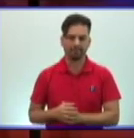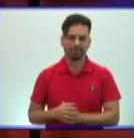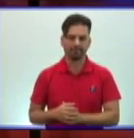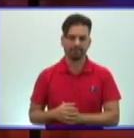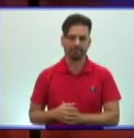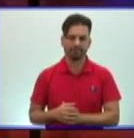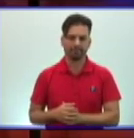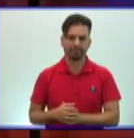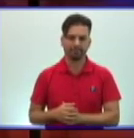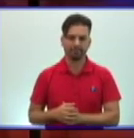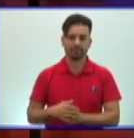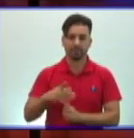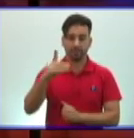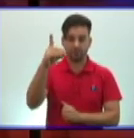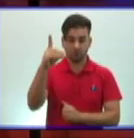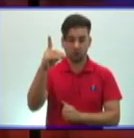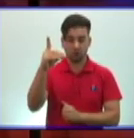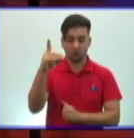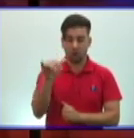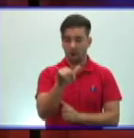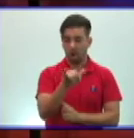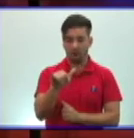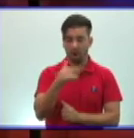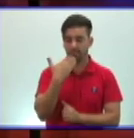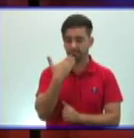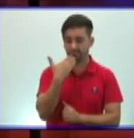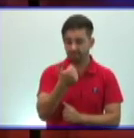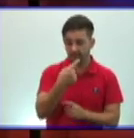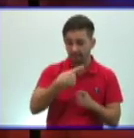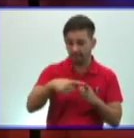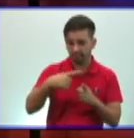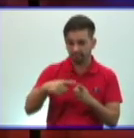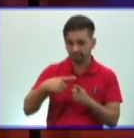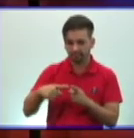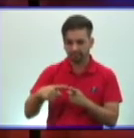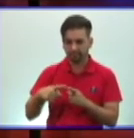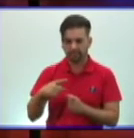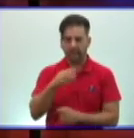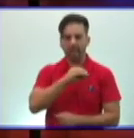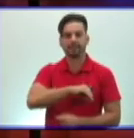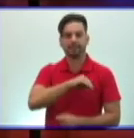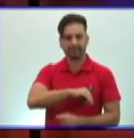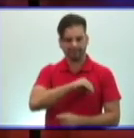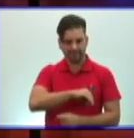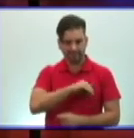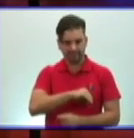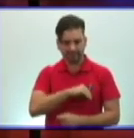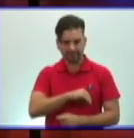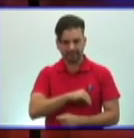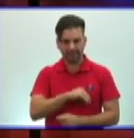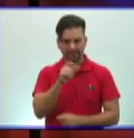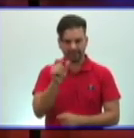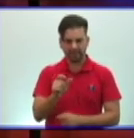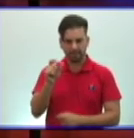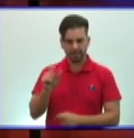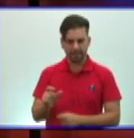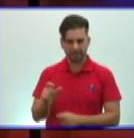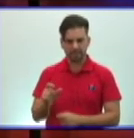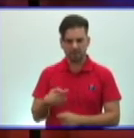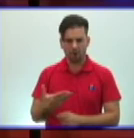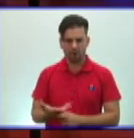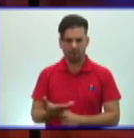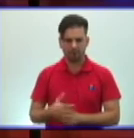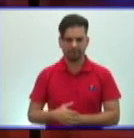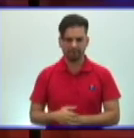Dios es el bien, la bondad, pues sencillamente la capacidad de sentir y comportar y militarse en ese sentido,